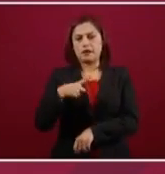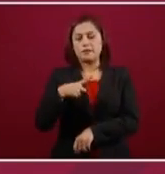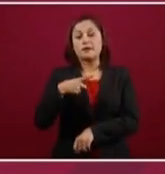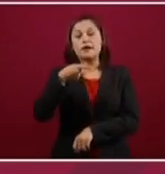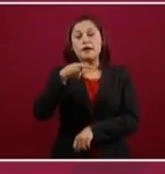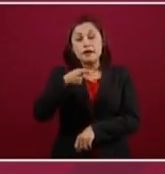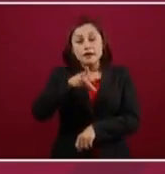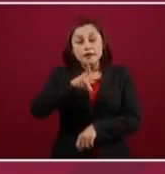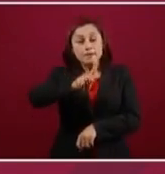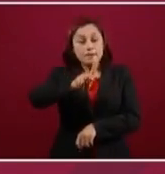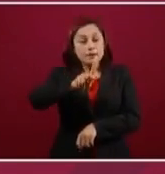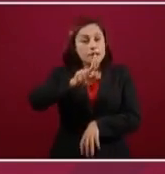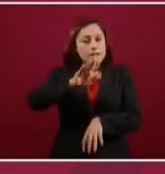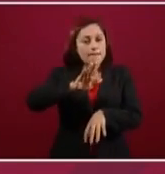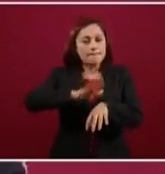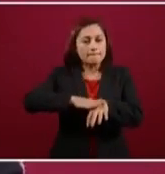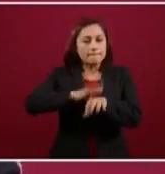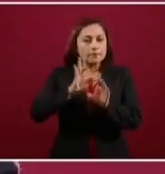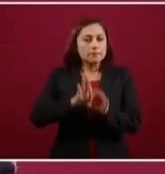evitar